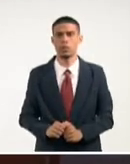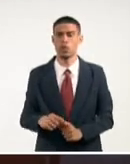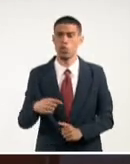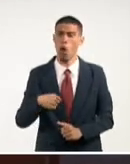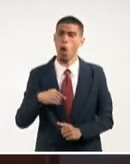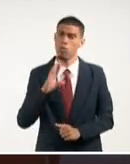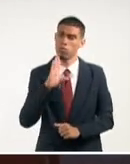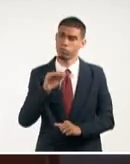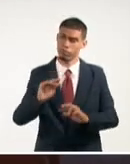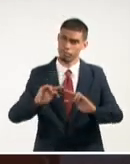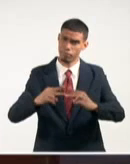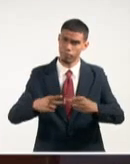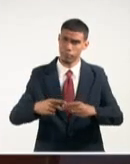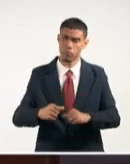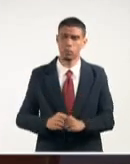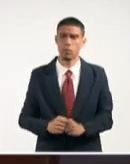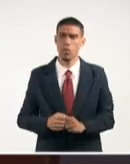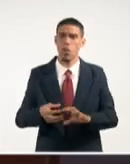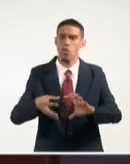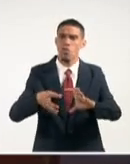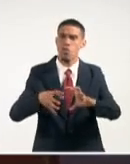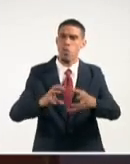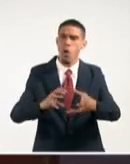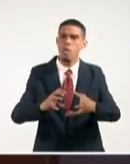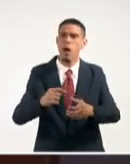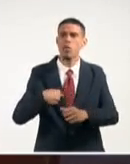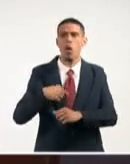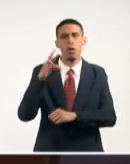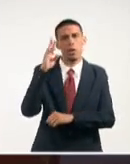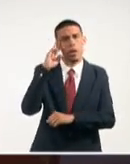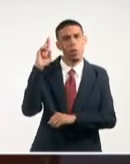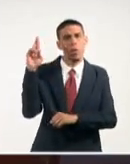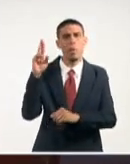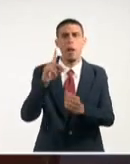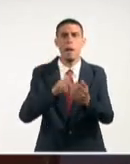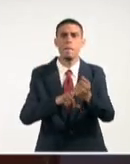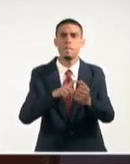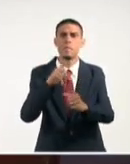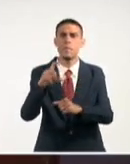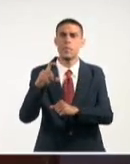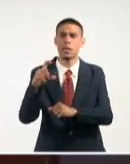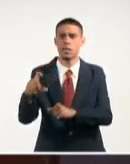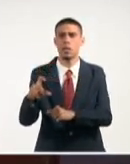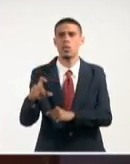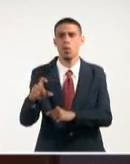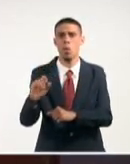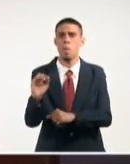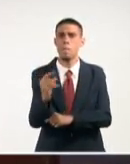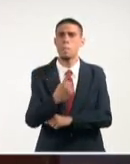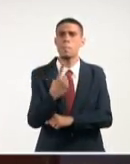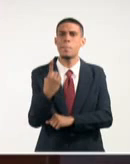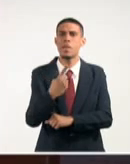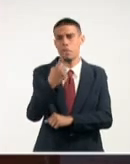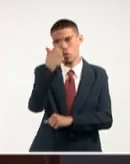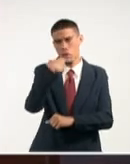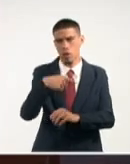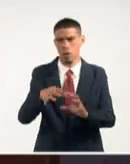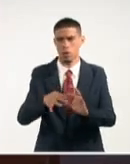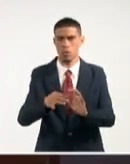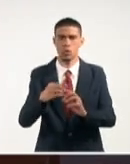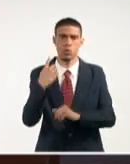Reitero una convicción que expresé en el Parlamento cubano el 1 de agosto